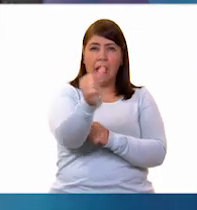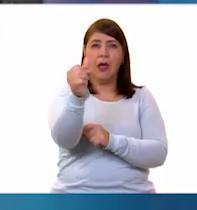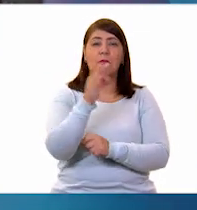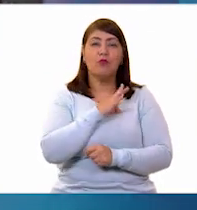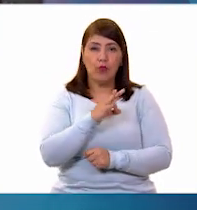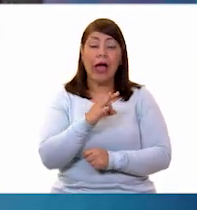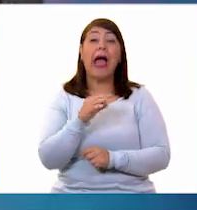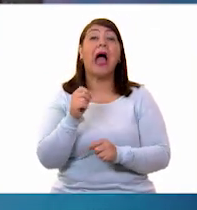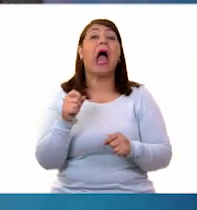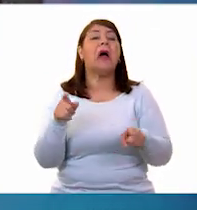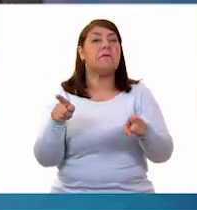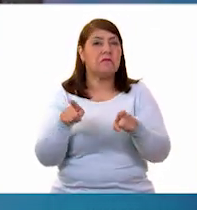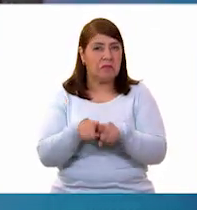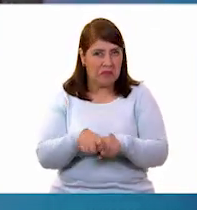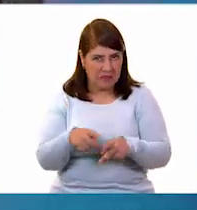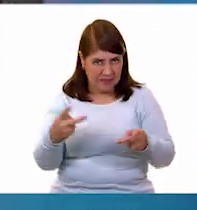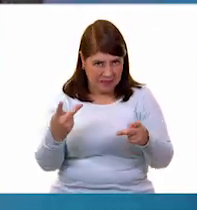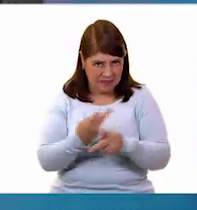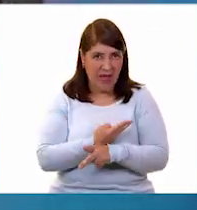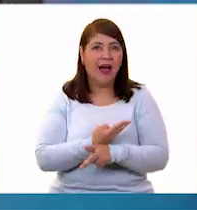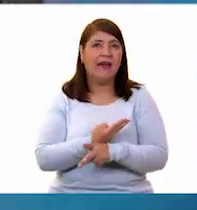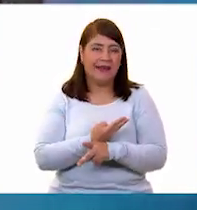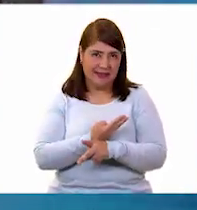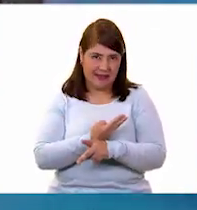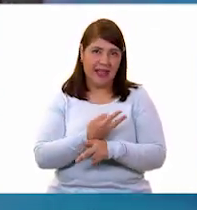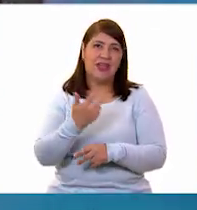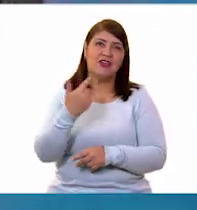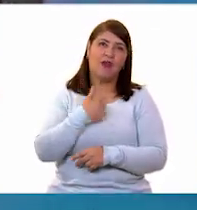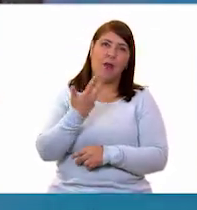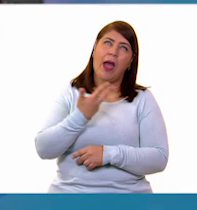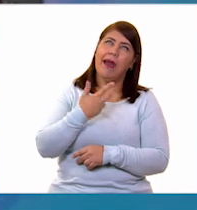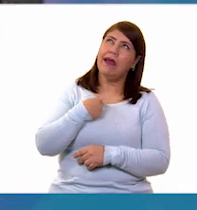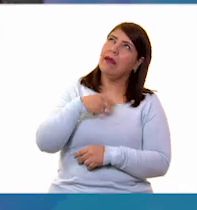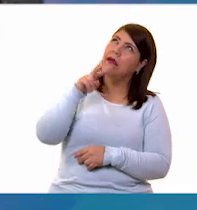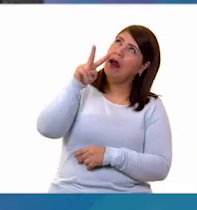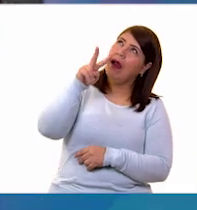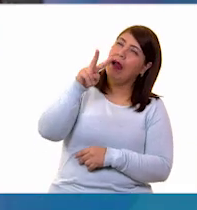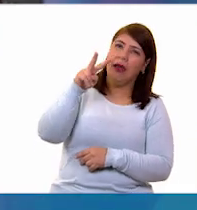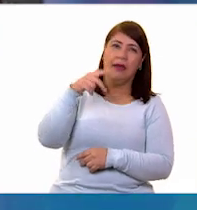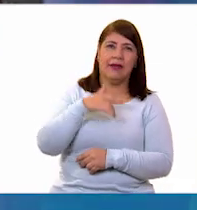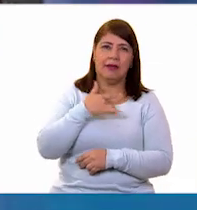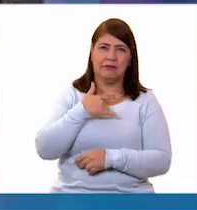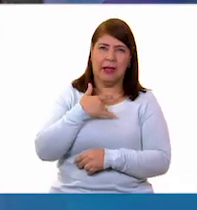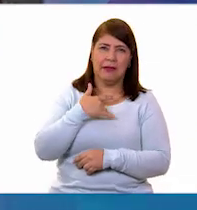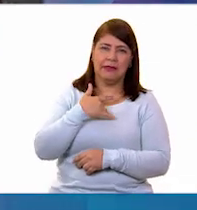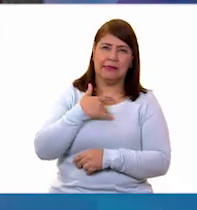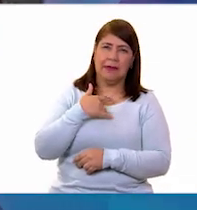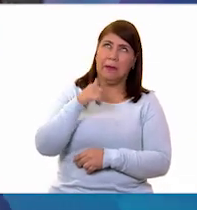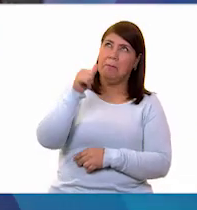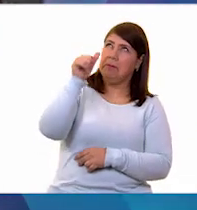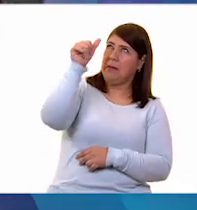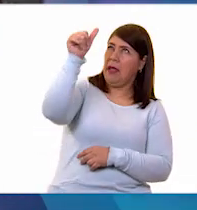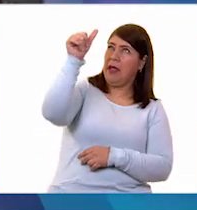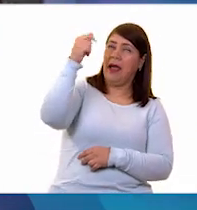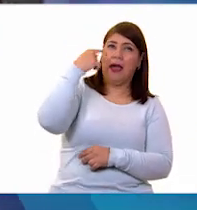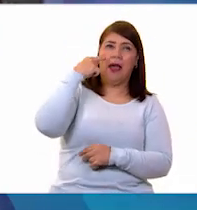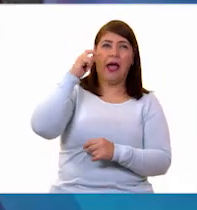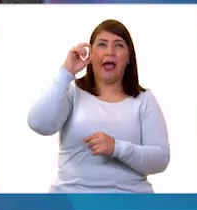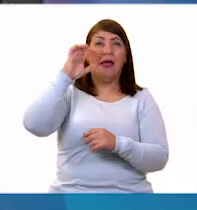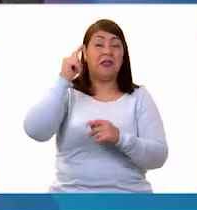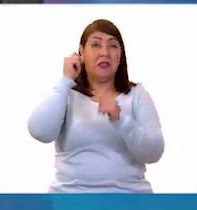Pues resulta que podemos tapar a la Luna con nuestro brazo estirado, aunque la Luna